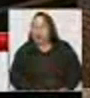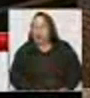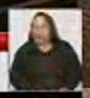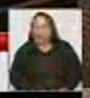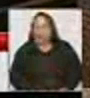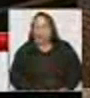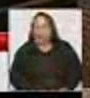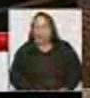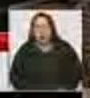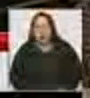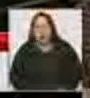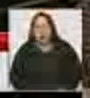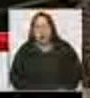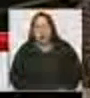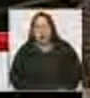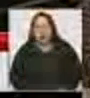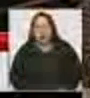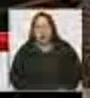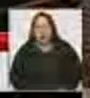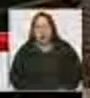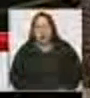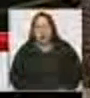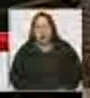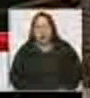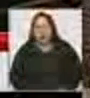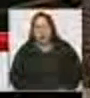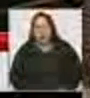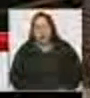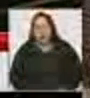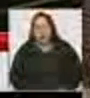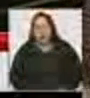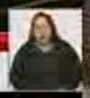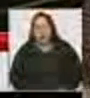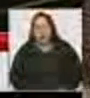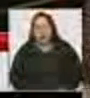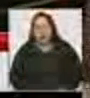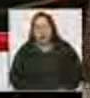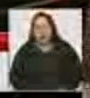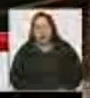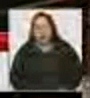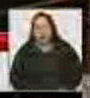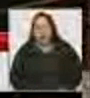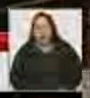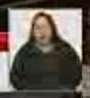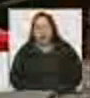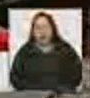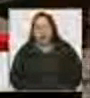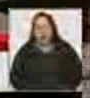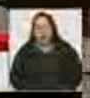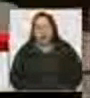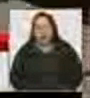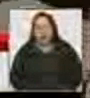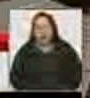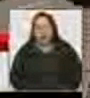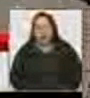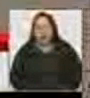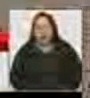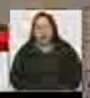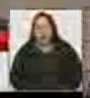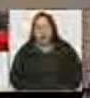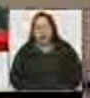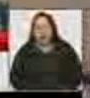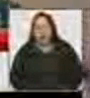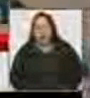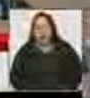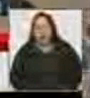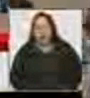que esa es la idea que han tenido. No sería porque, si es que es al revés. Por recibo de honorarios, tributas. Y si tributas, SUNAT